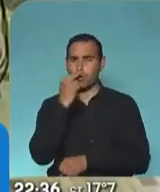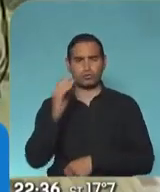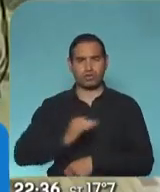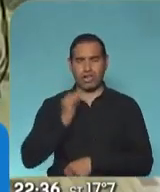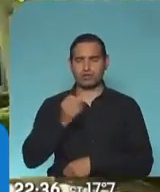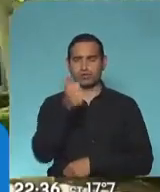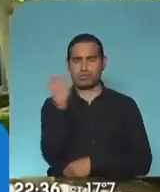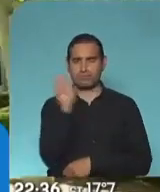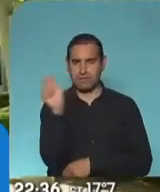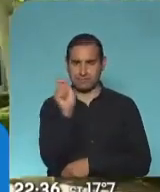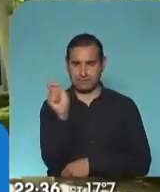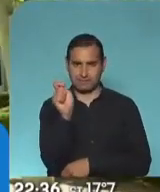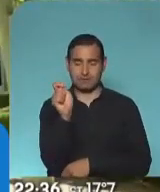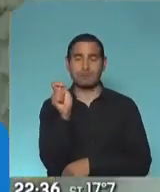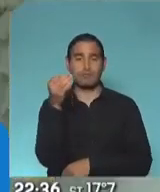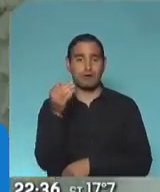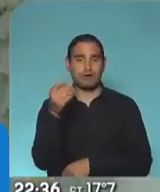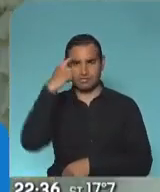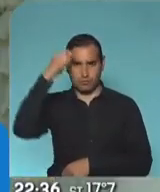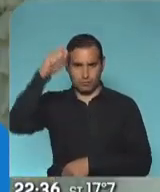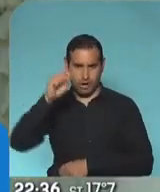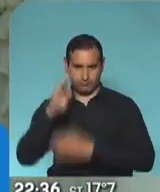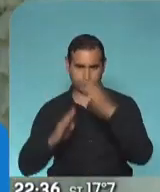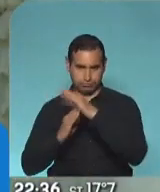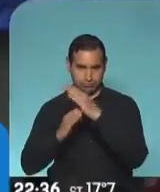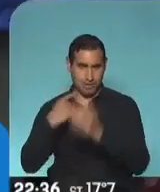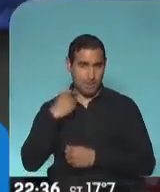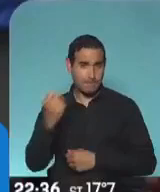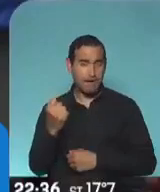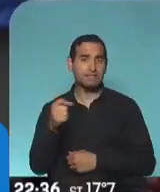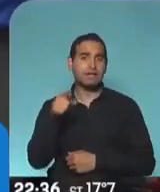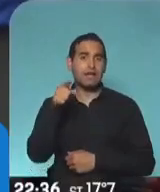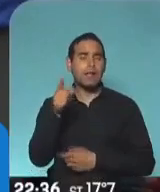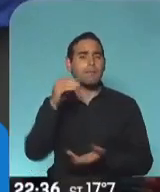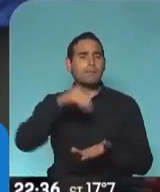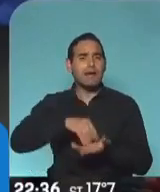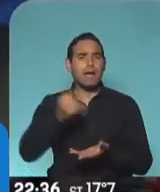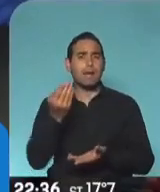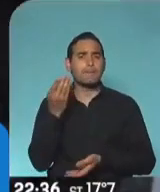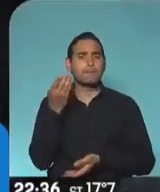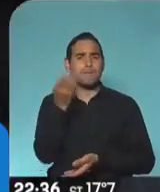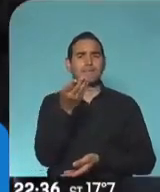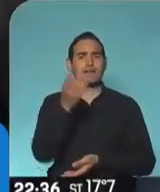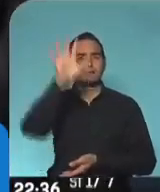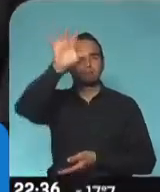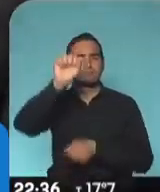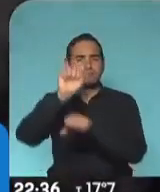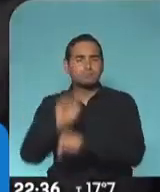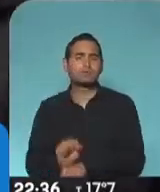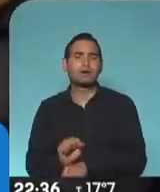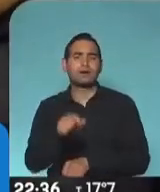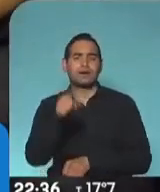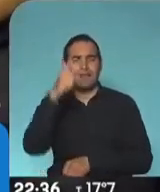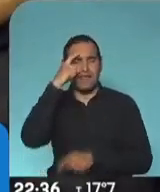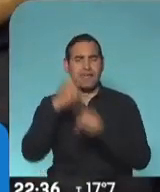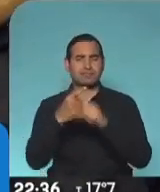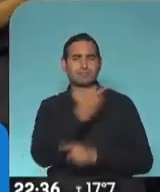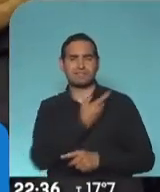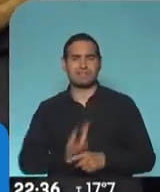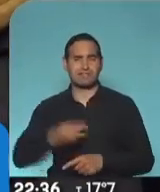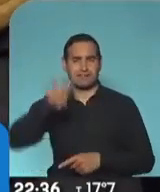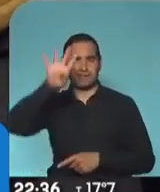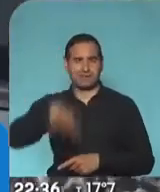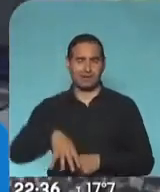6 meses. El máximo tribunal español reeditó además el pedido de extradición del expresidente de la Generalitat,